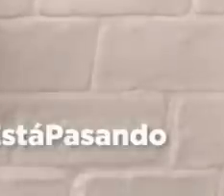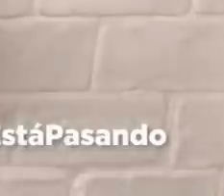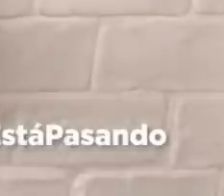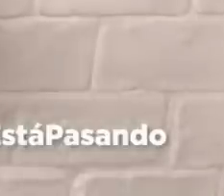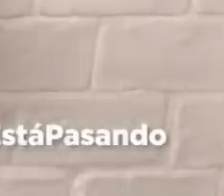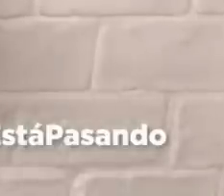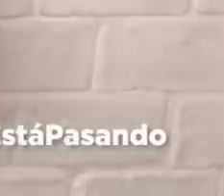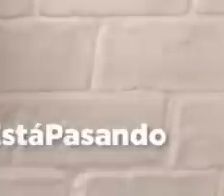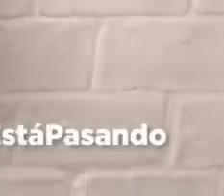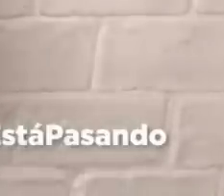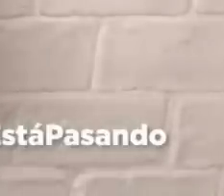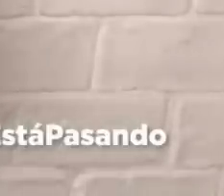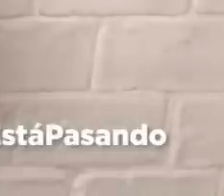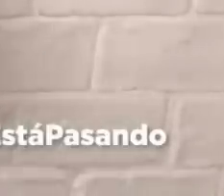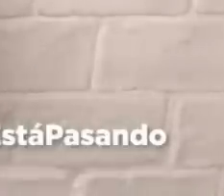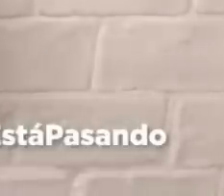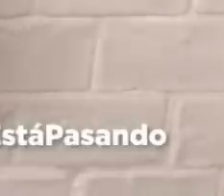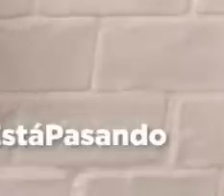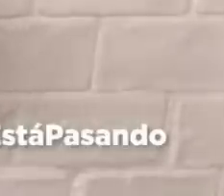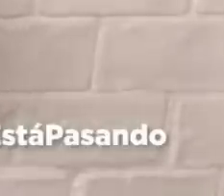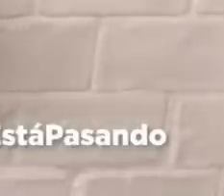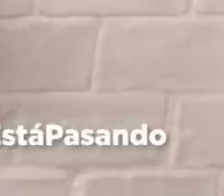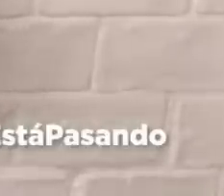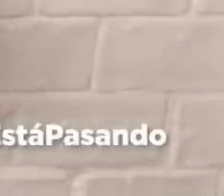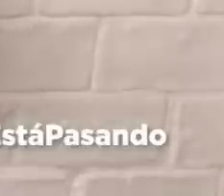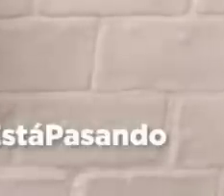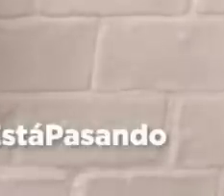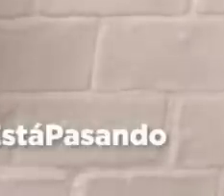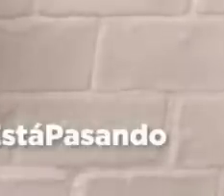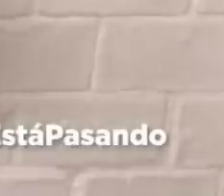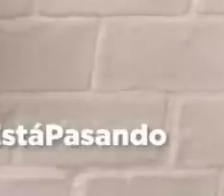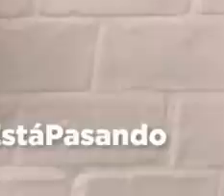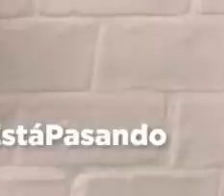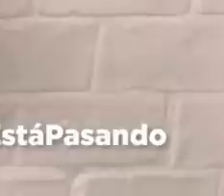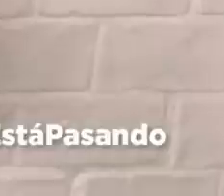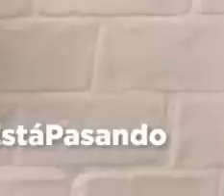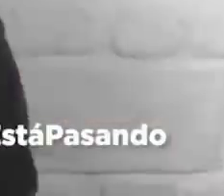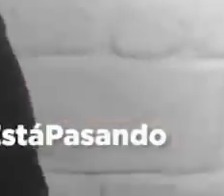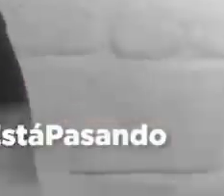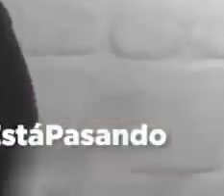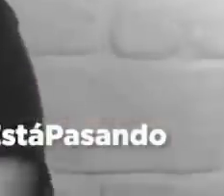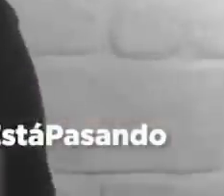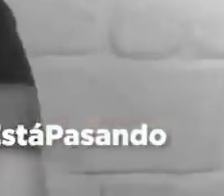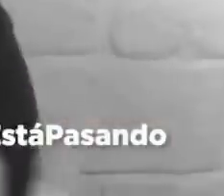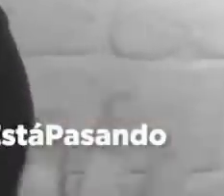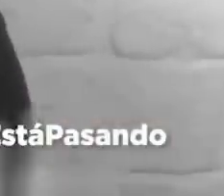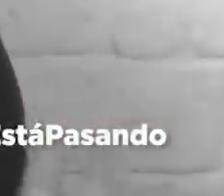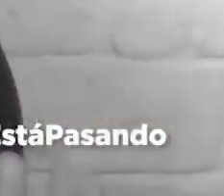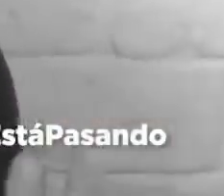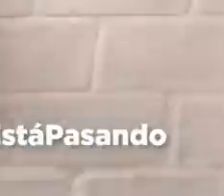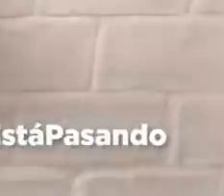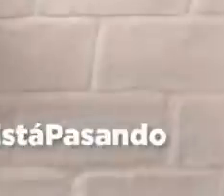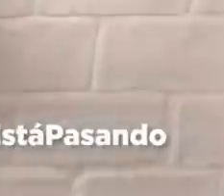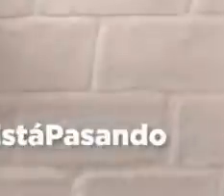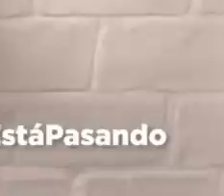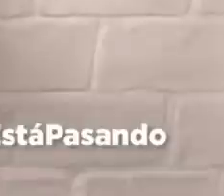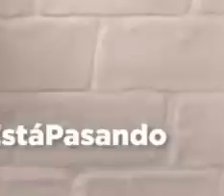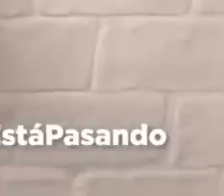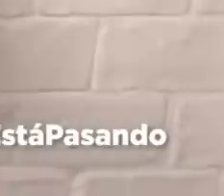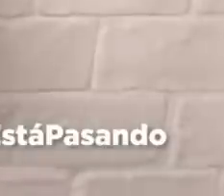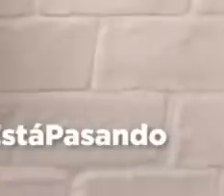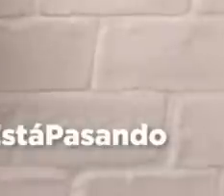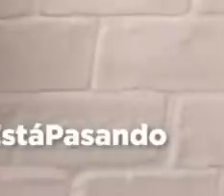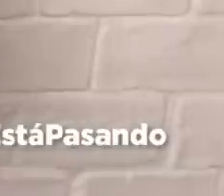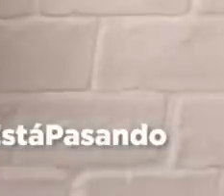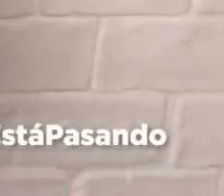un cambio y pretenda tener a 12 jugadores en la cancha sin decir quién sale. Suena estúpido, ¿no? Y encima hay que